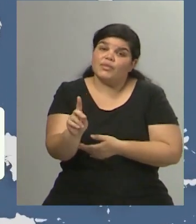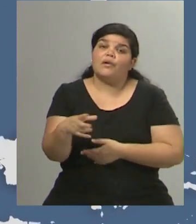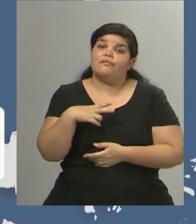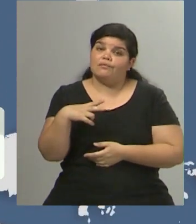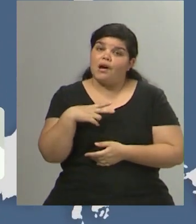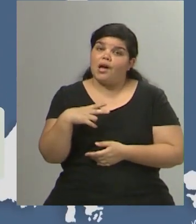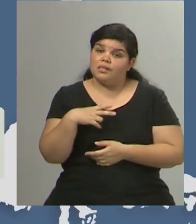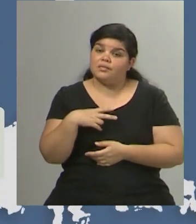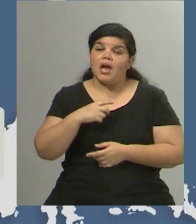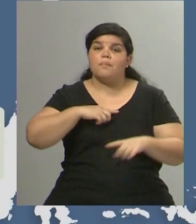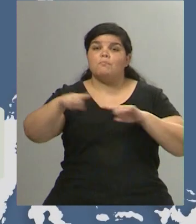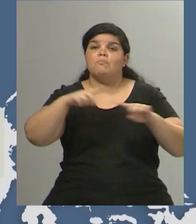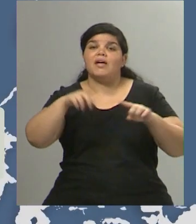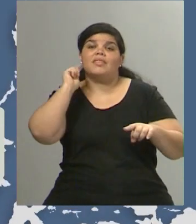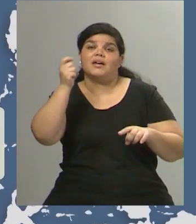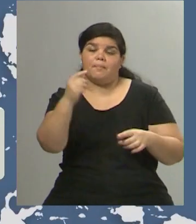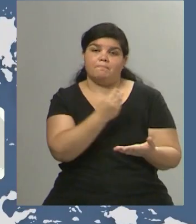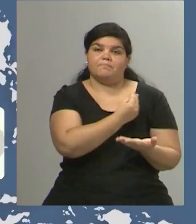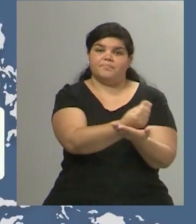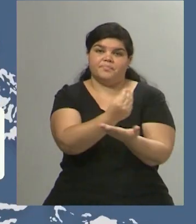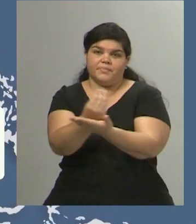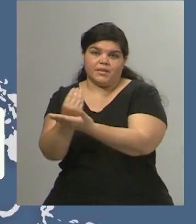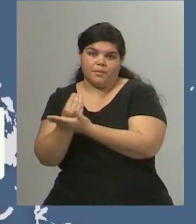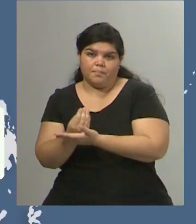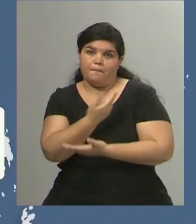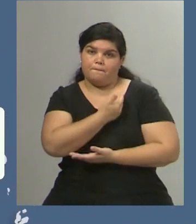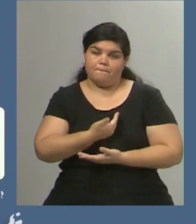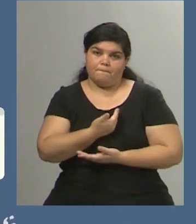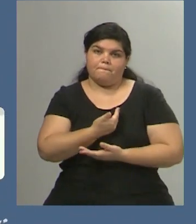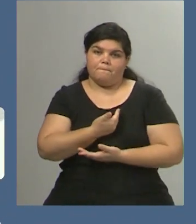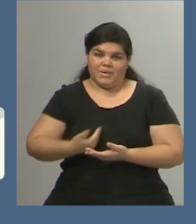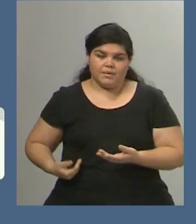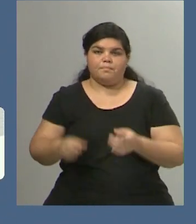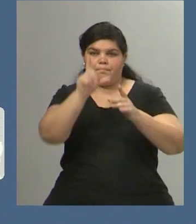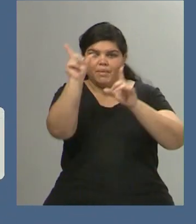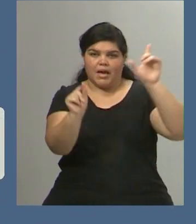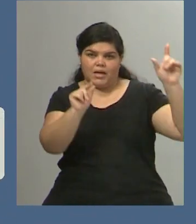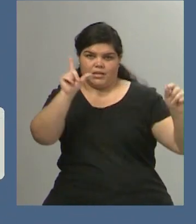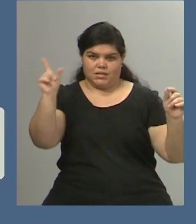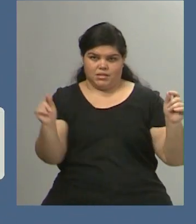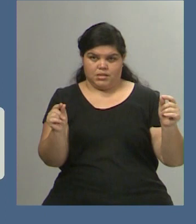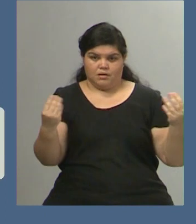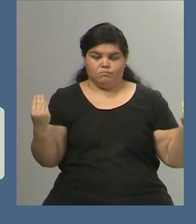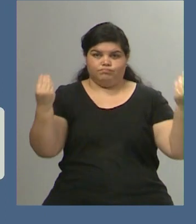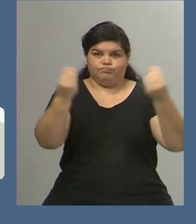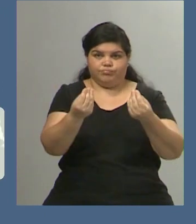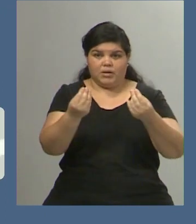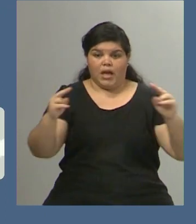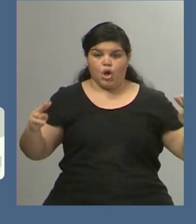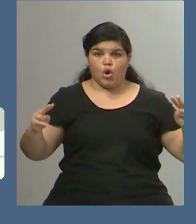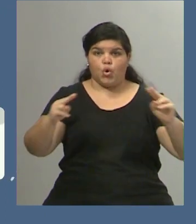el caso del Mercosur son los 4 países, particularmente en la cumbre,